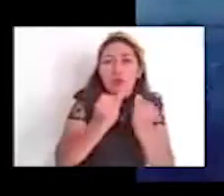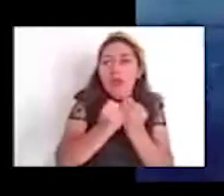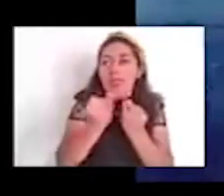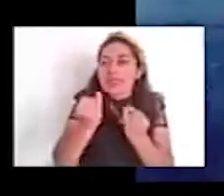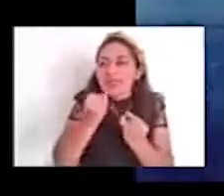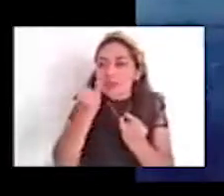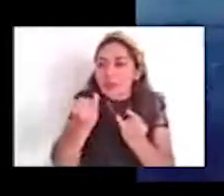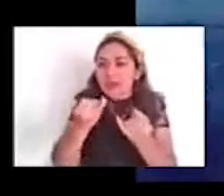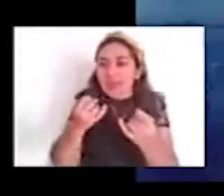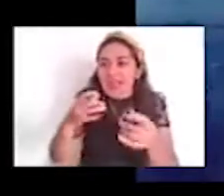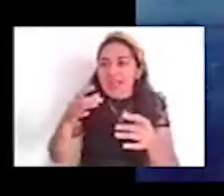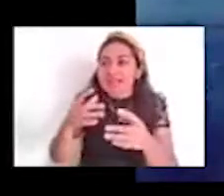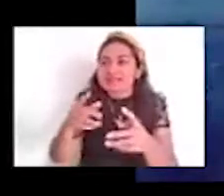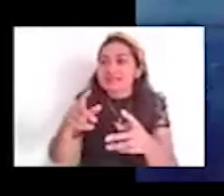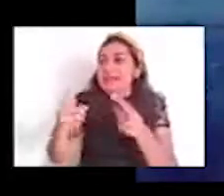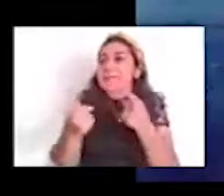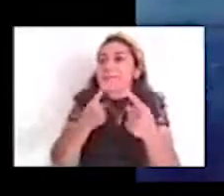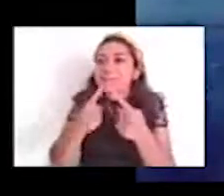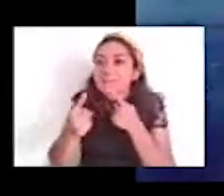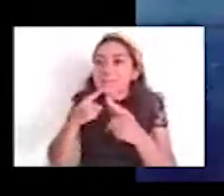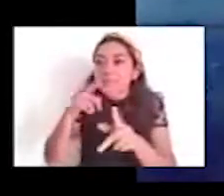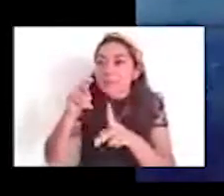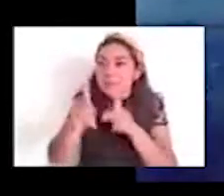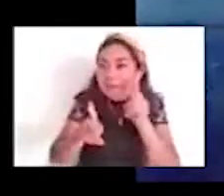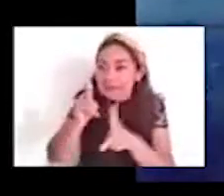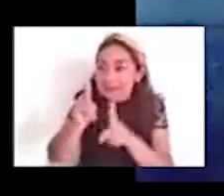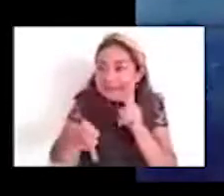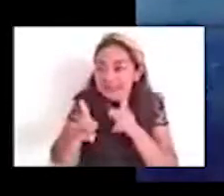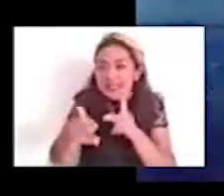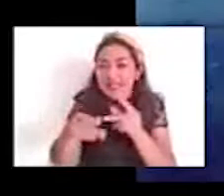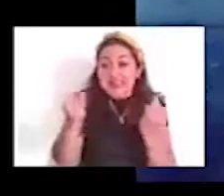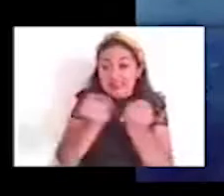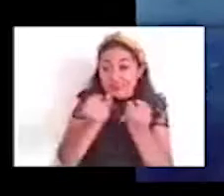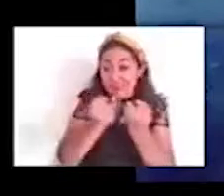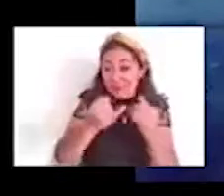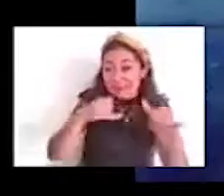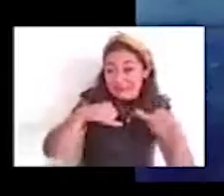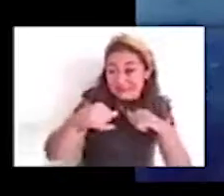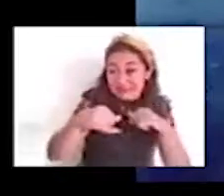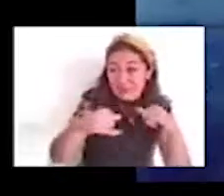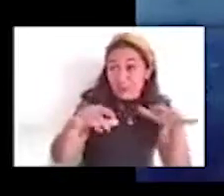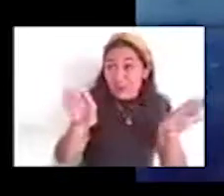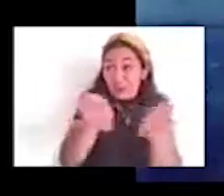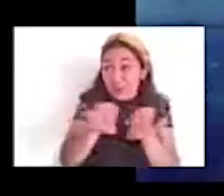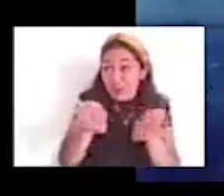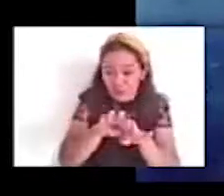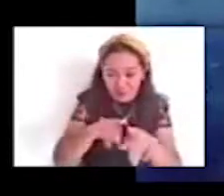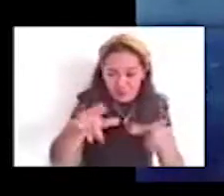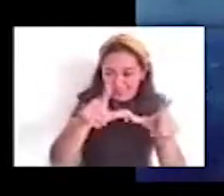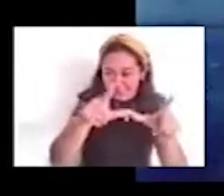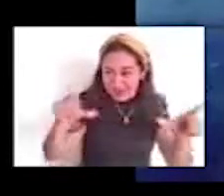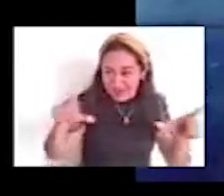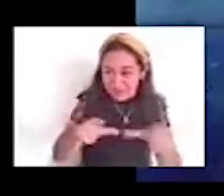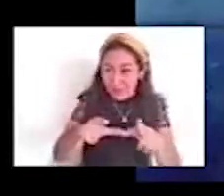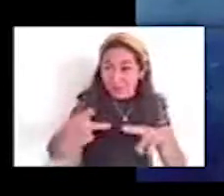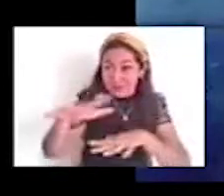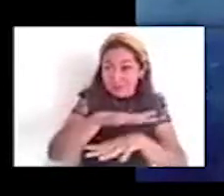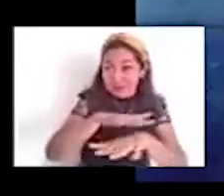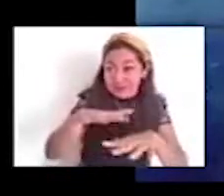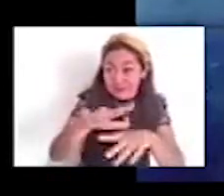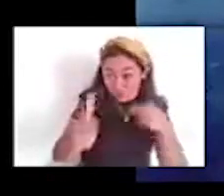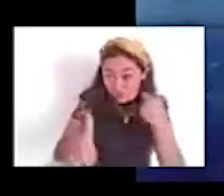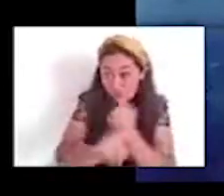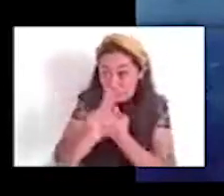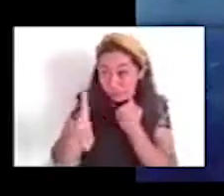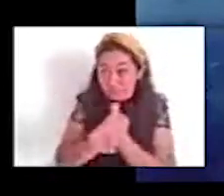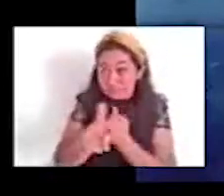que resolver la expansión superficial sobre la laguna no resultó mayor problema,